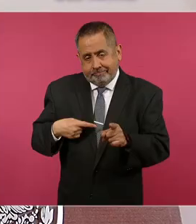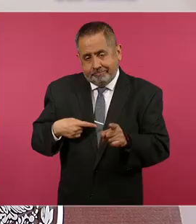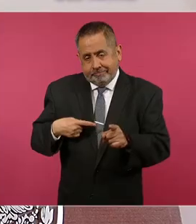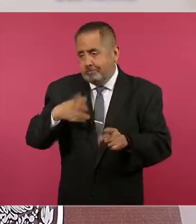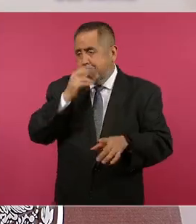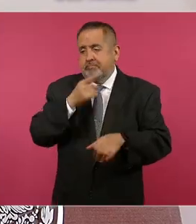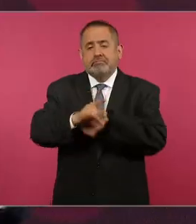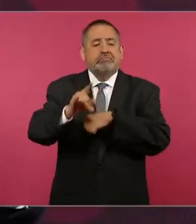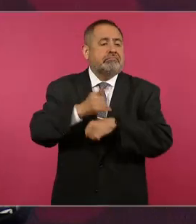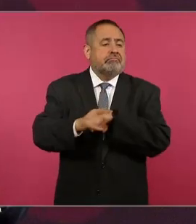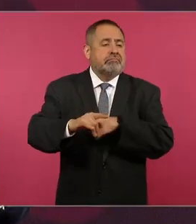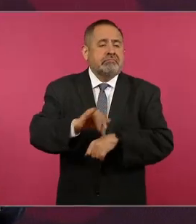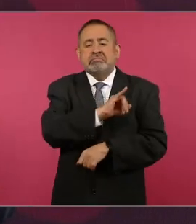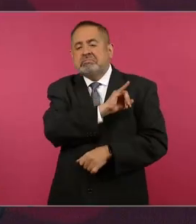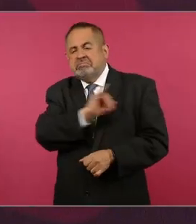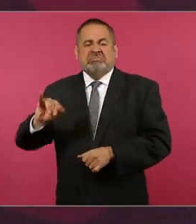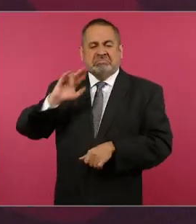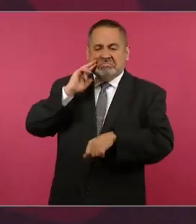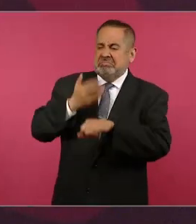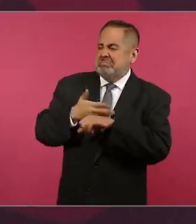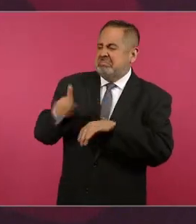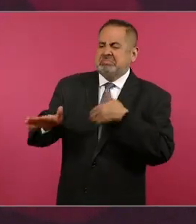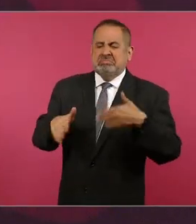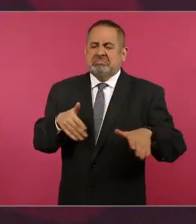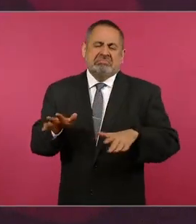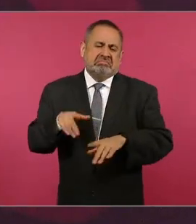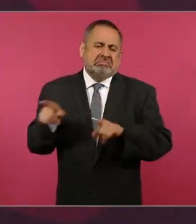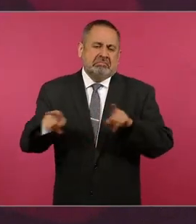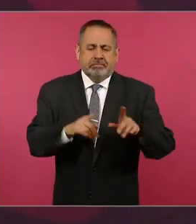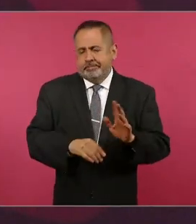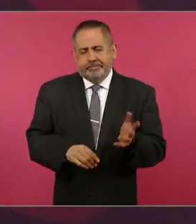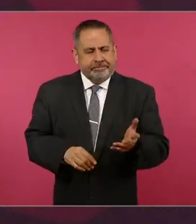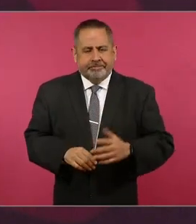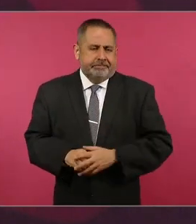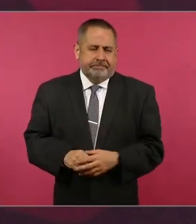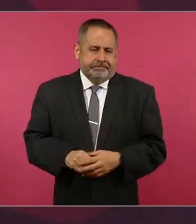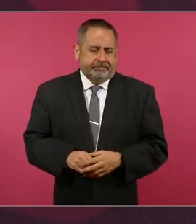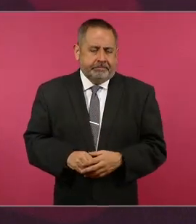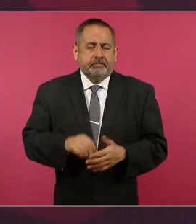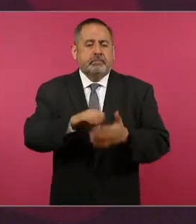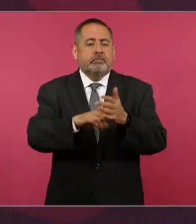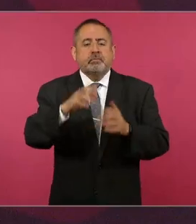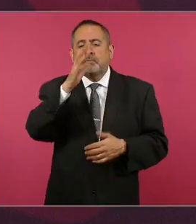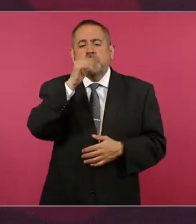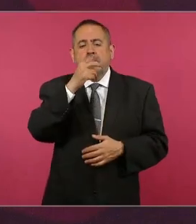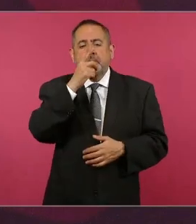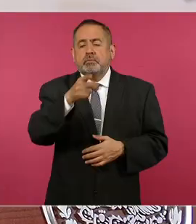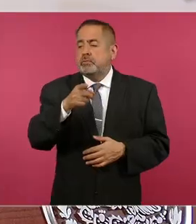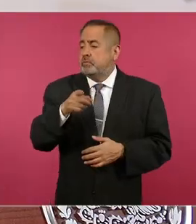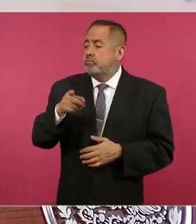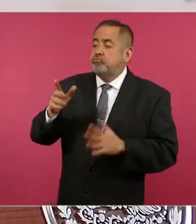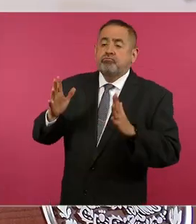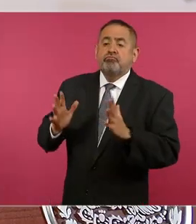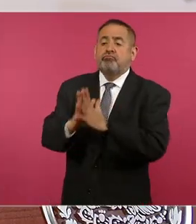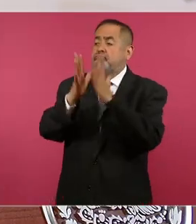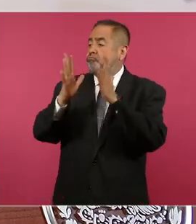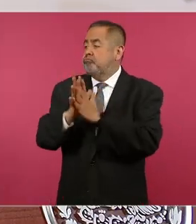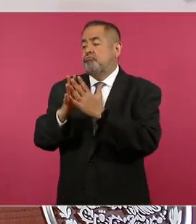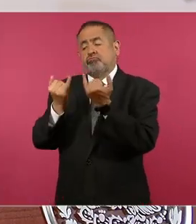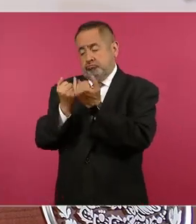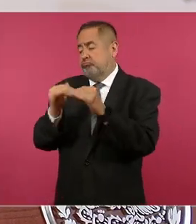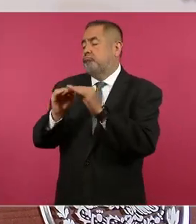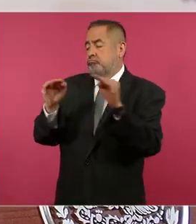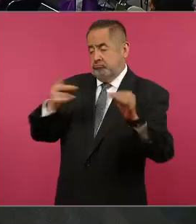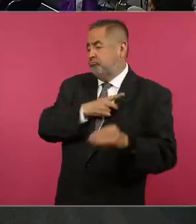que se invoque a la democracia y al mismo tiempo